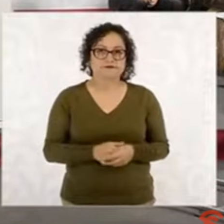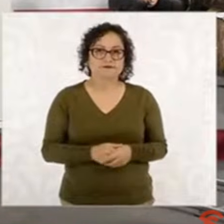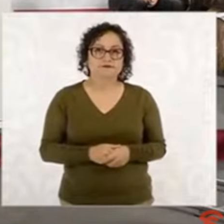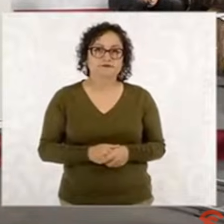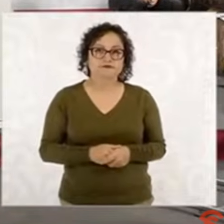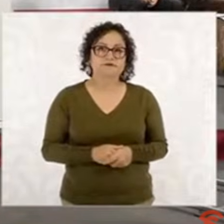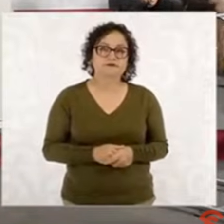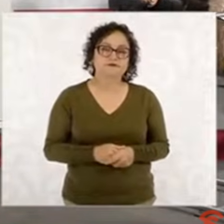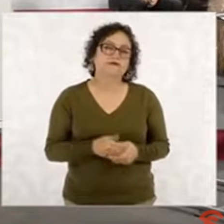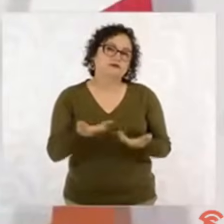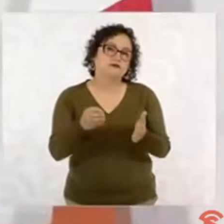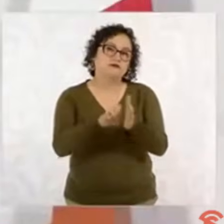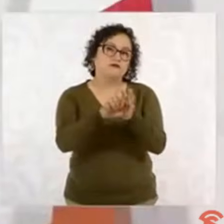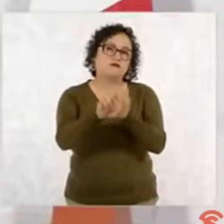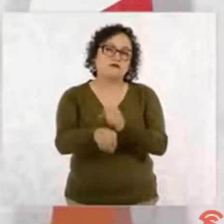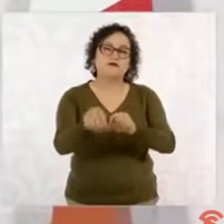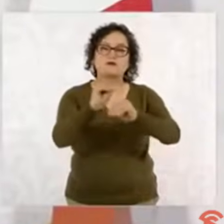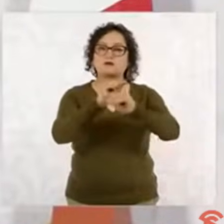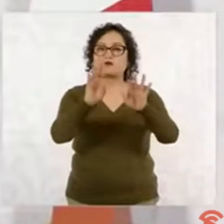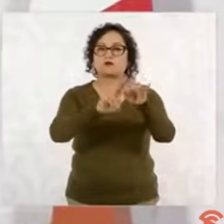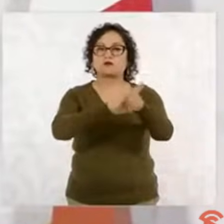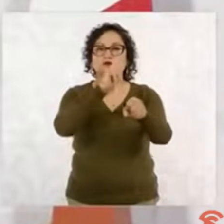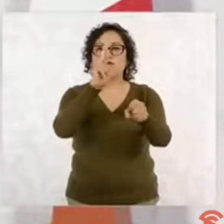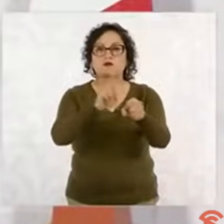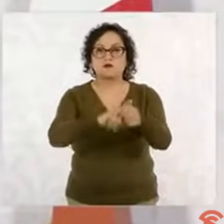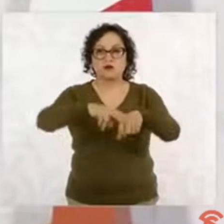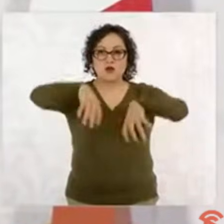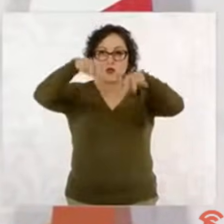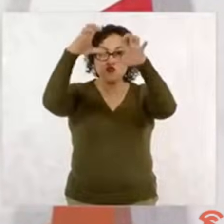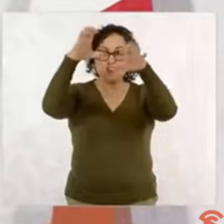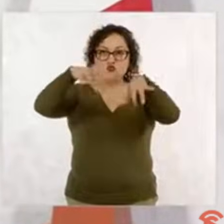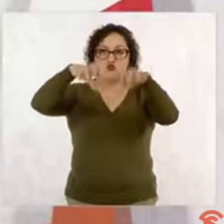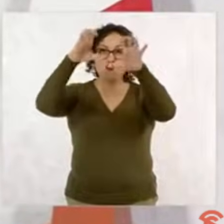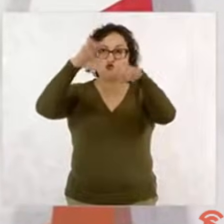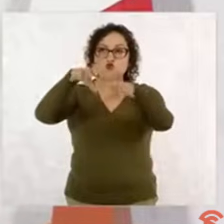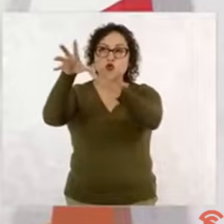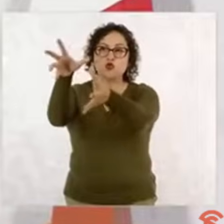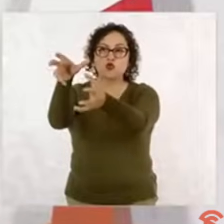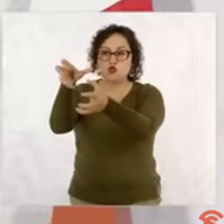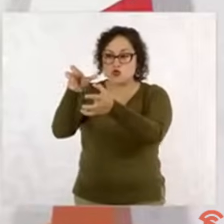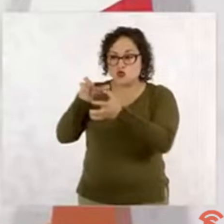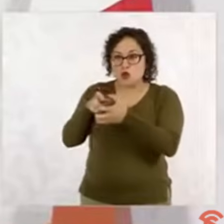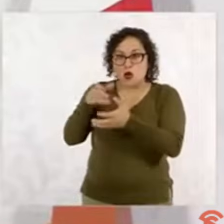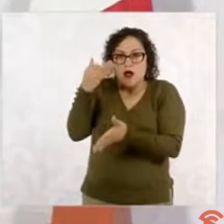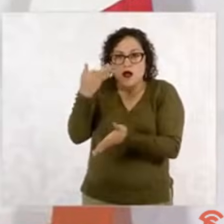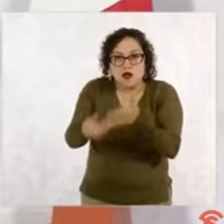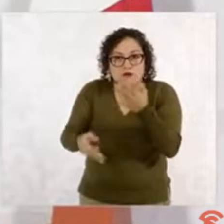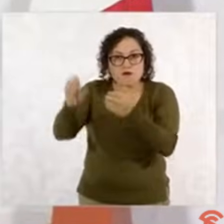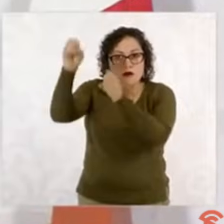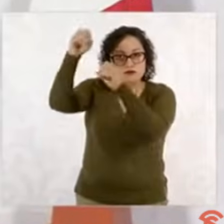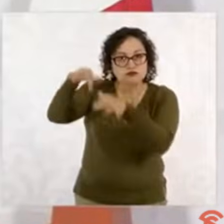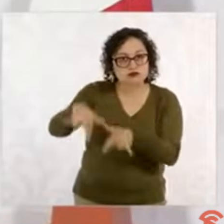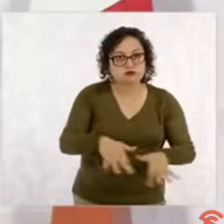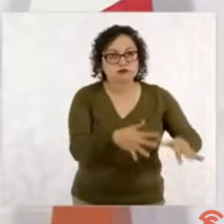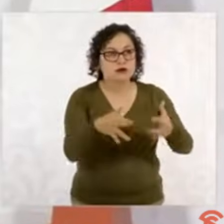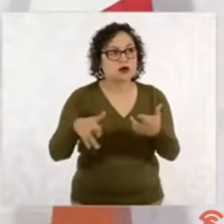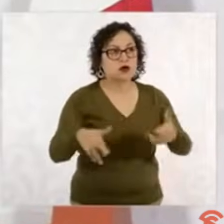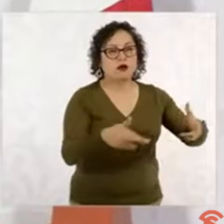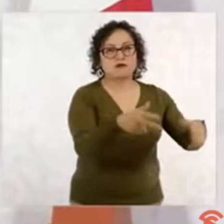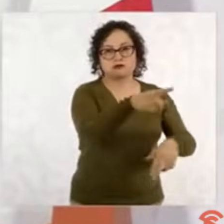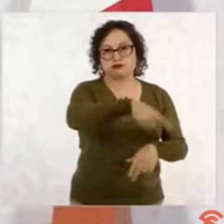el ciclo del agua, es decir, que esa agua deje de llegar a los ríos, pues tiene afectaciones para especies de animales,